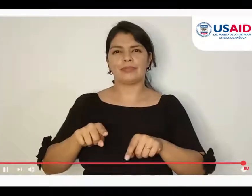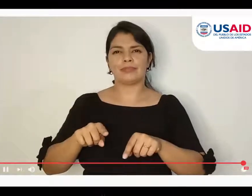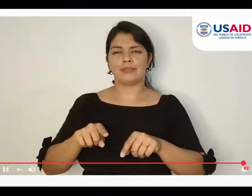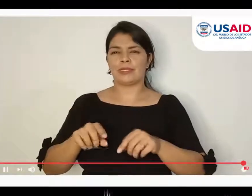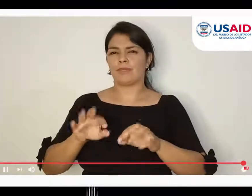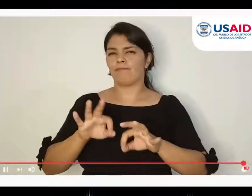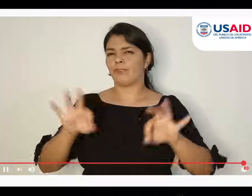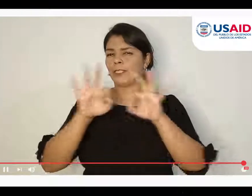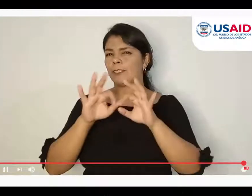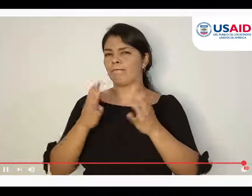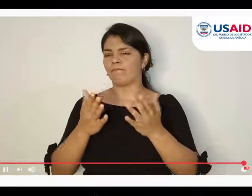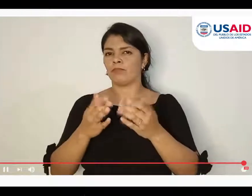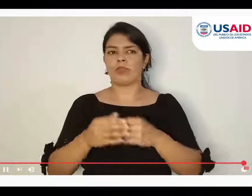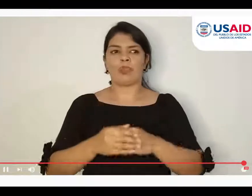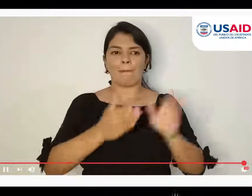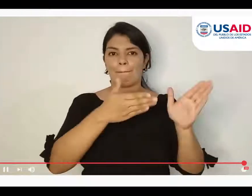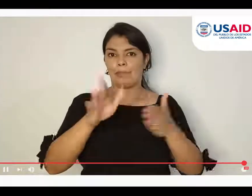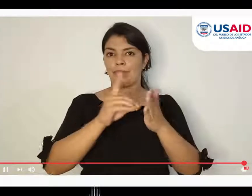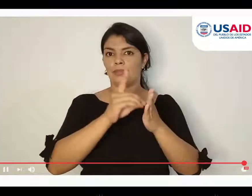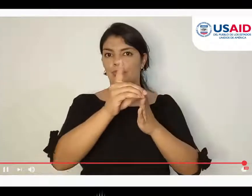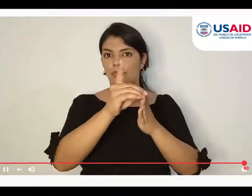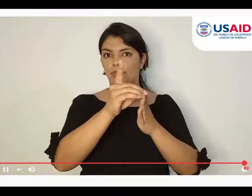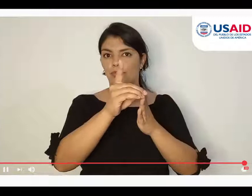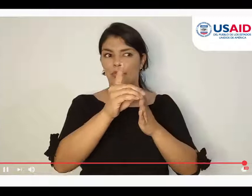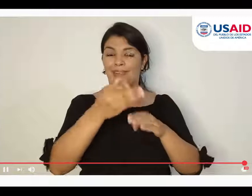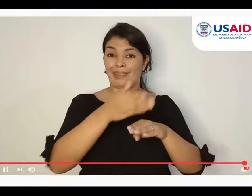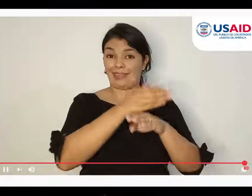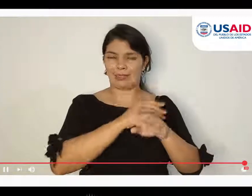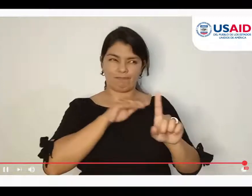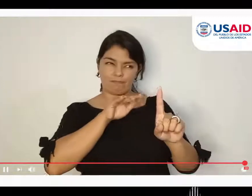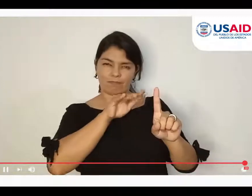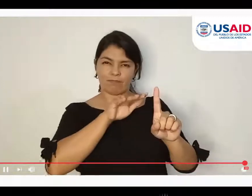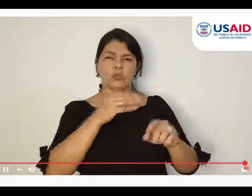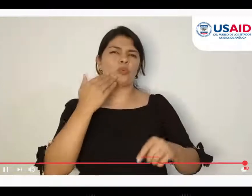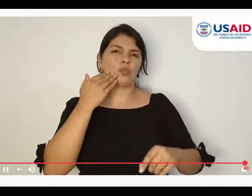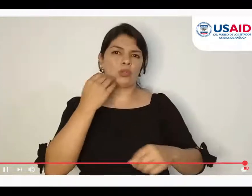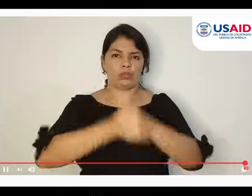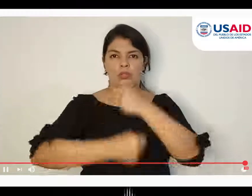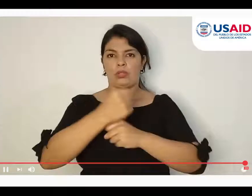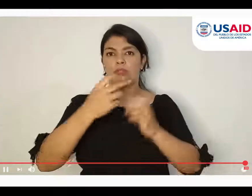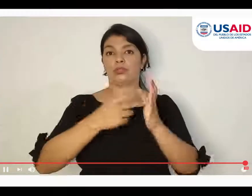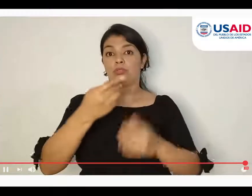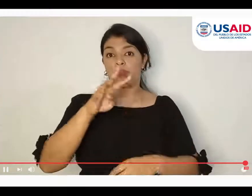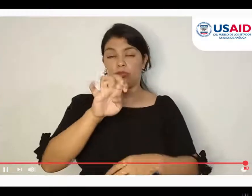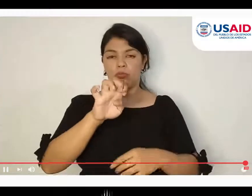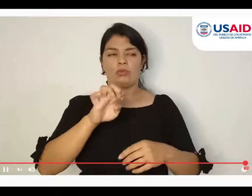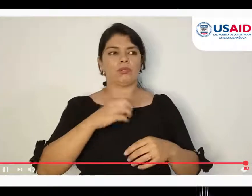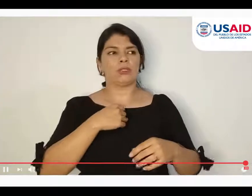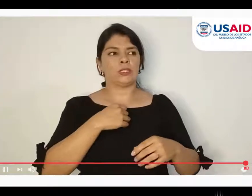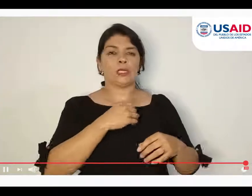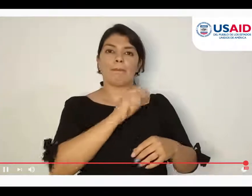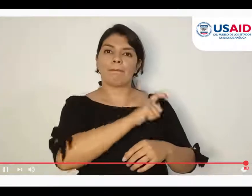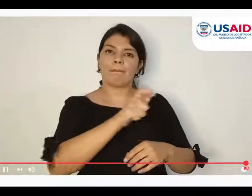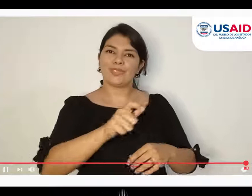al ejercicio de incidencia en los planes de desarrollo realizado durante el año 2019, en el